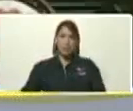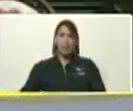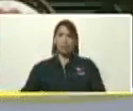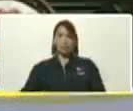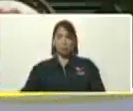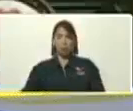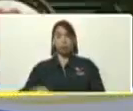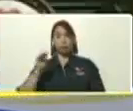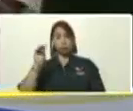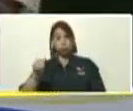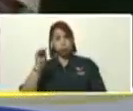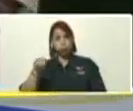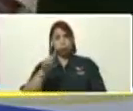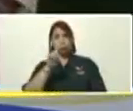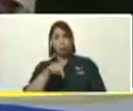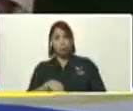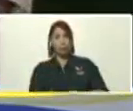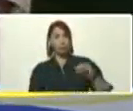El señor